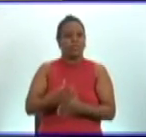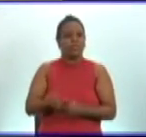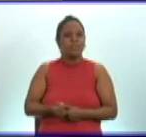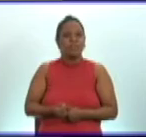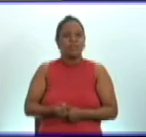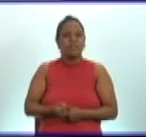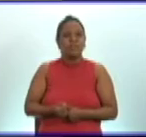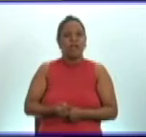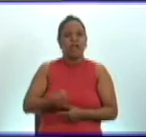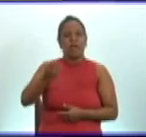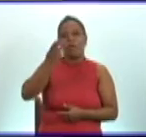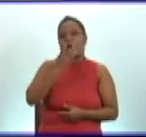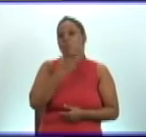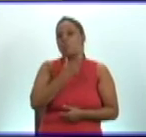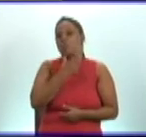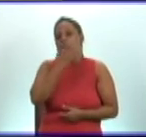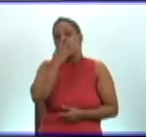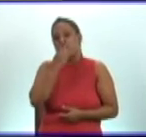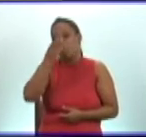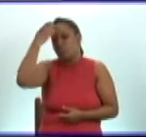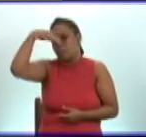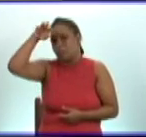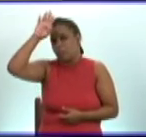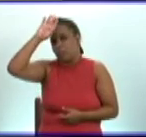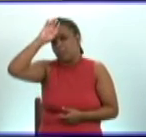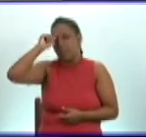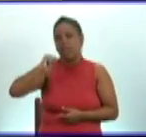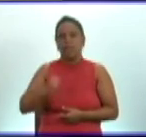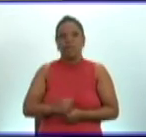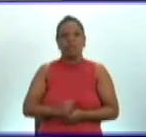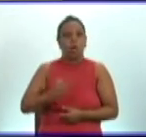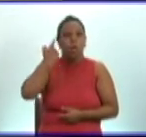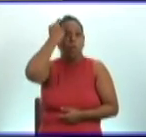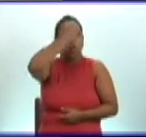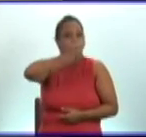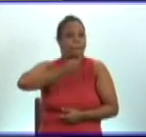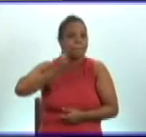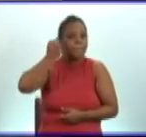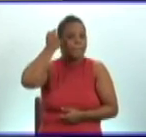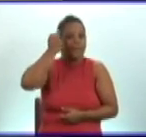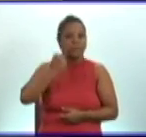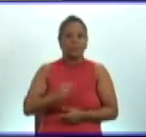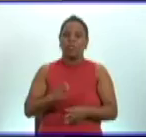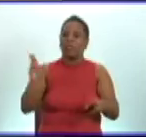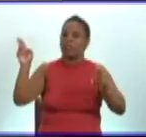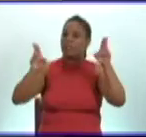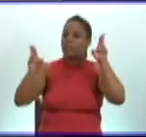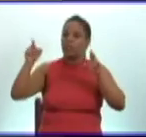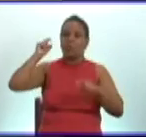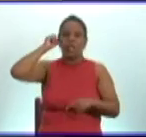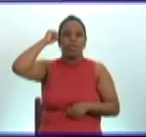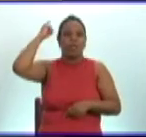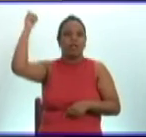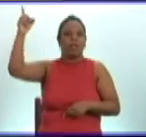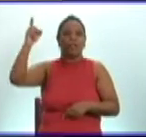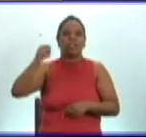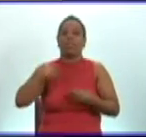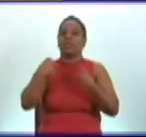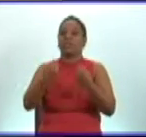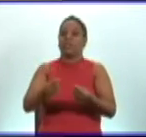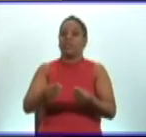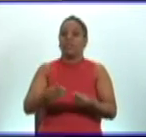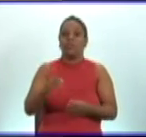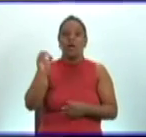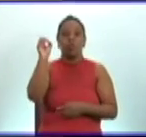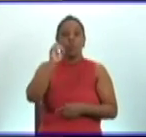de patriotismo, una expresión además de estar de acuerdo a las ideas que se estaban llevando en Oriente, en toda esa